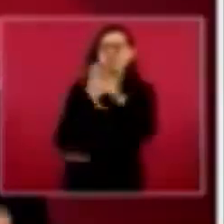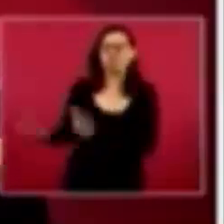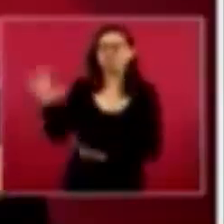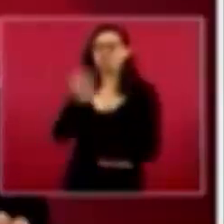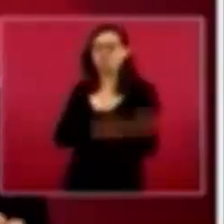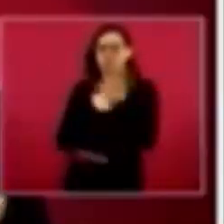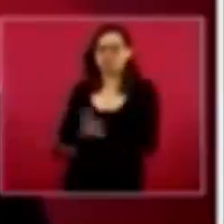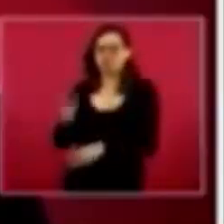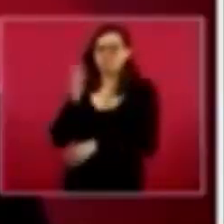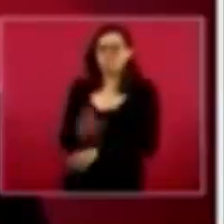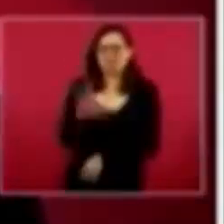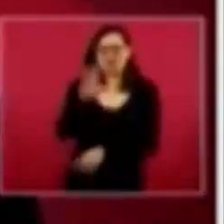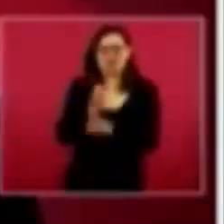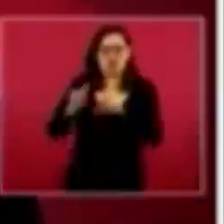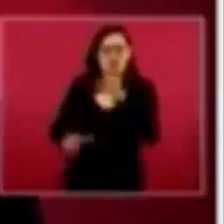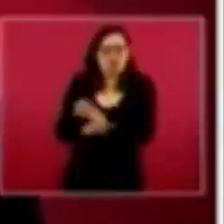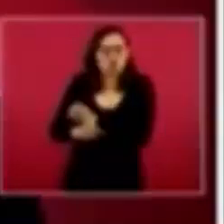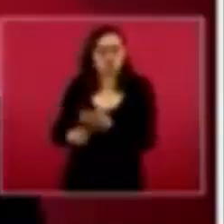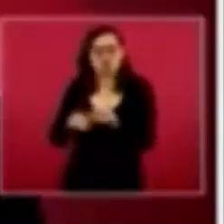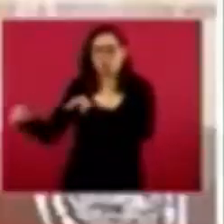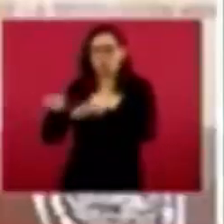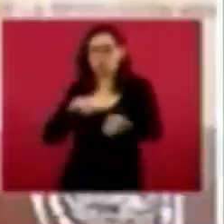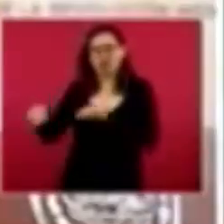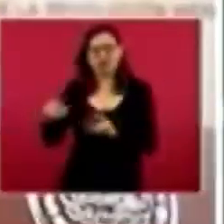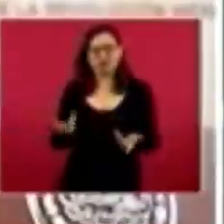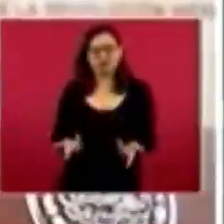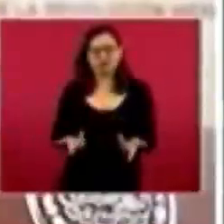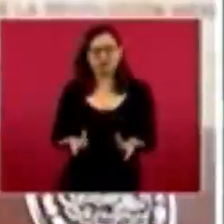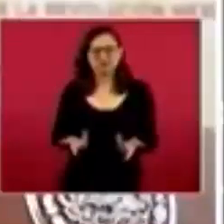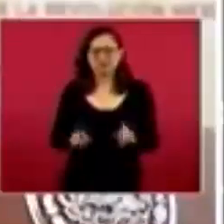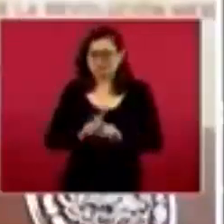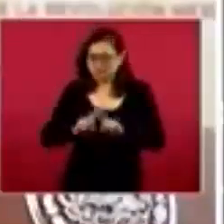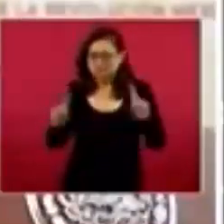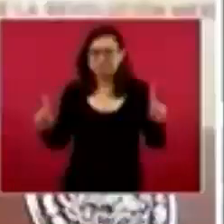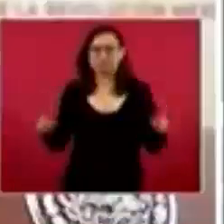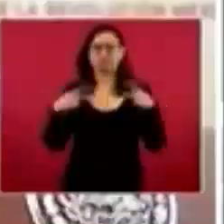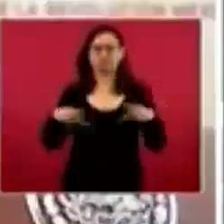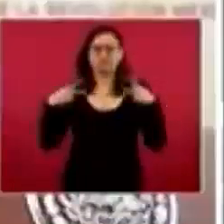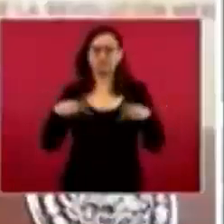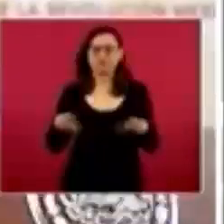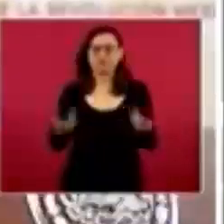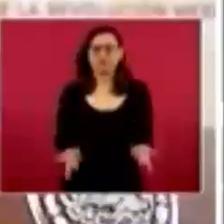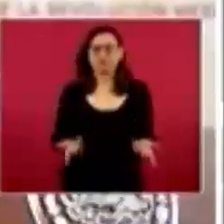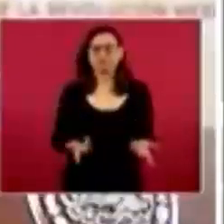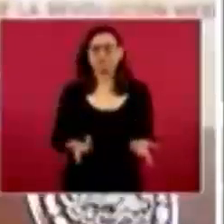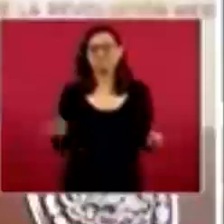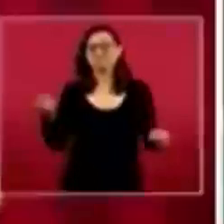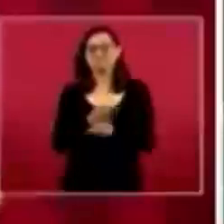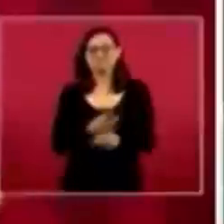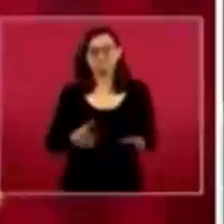referente, ¿eh? Por cierto, ¿dónde están las pruebas que tiene López Obrador o el gobierno de la 4T de que sean ciertas